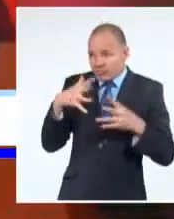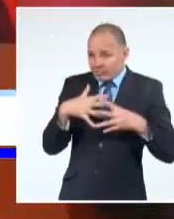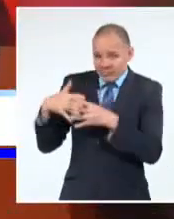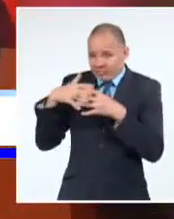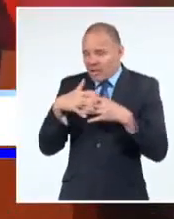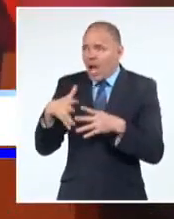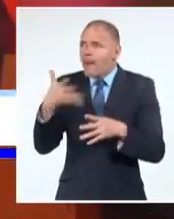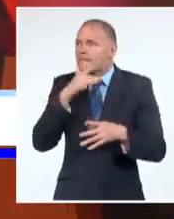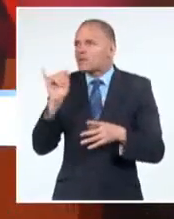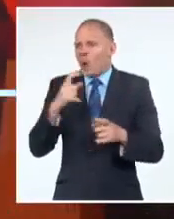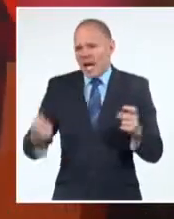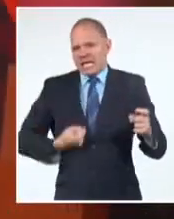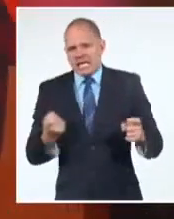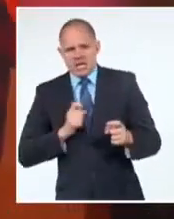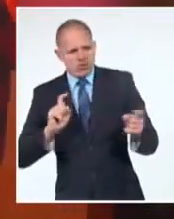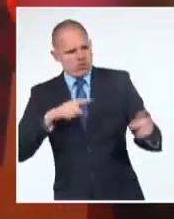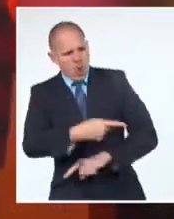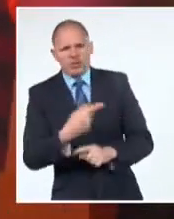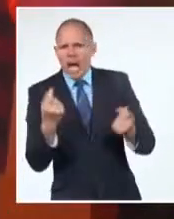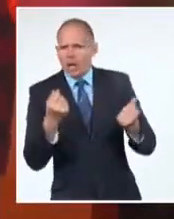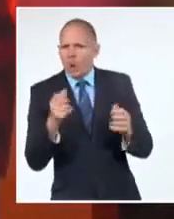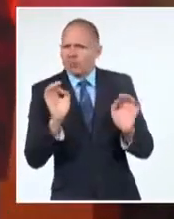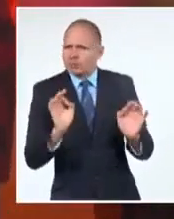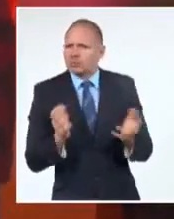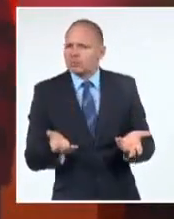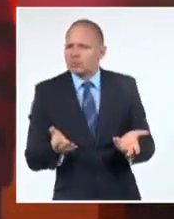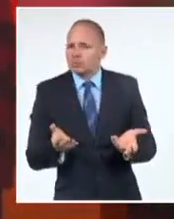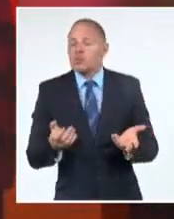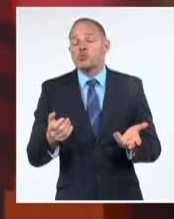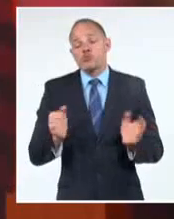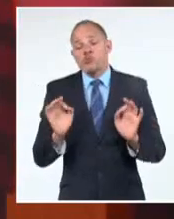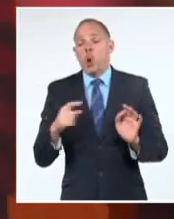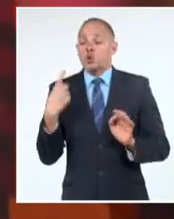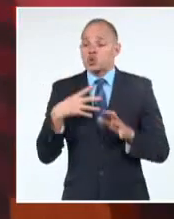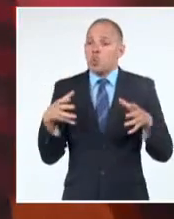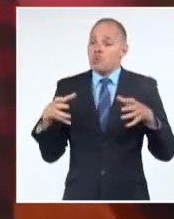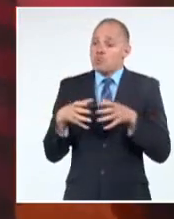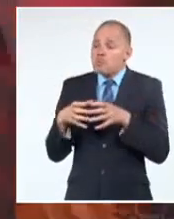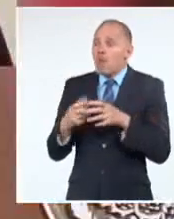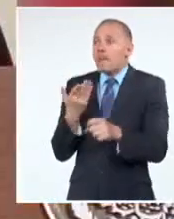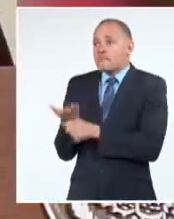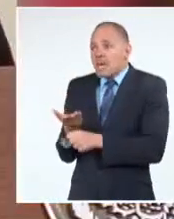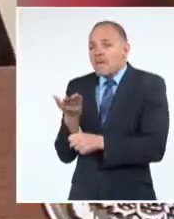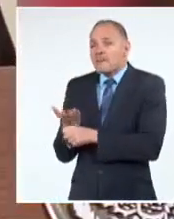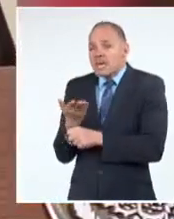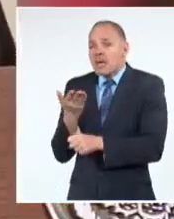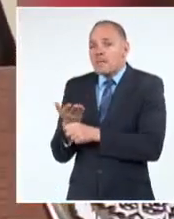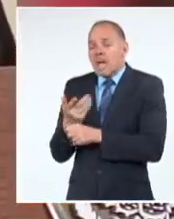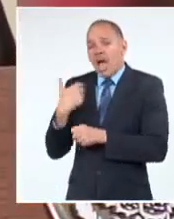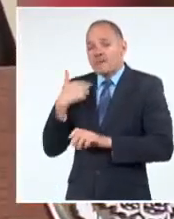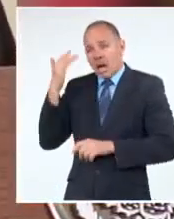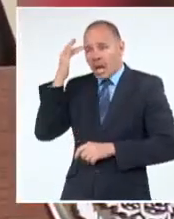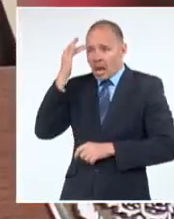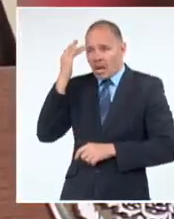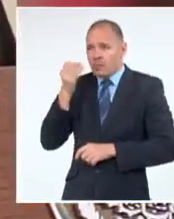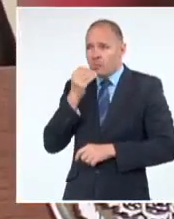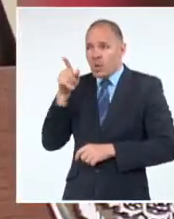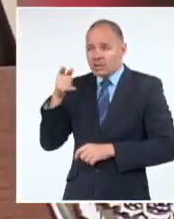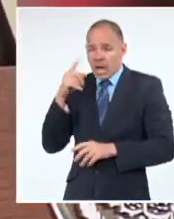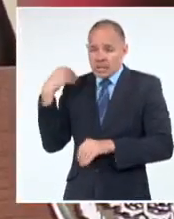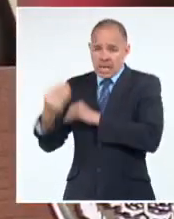vamos a buscar convencer, persuadir al gobierno de Estados